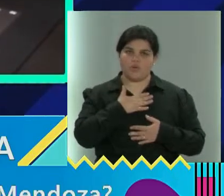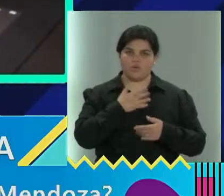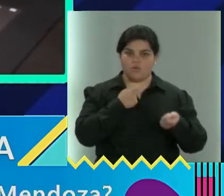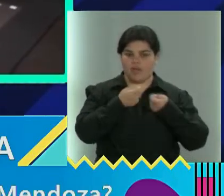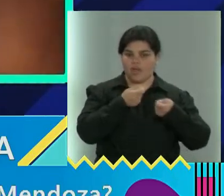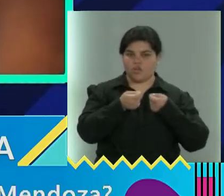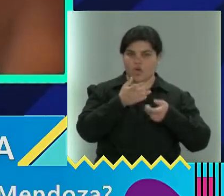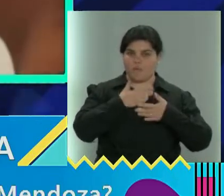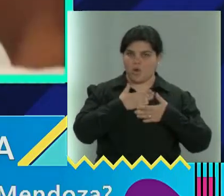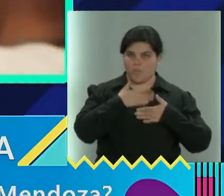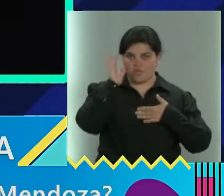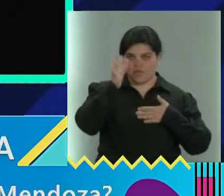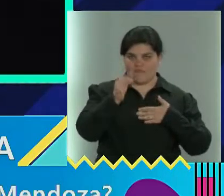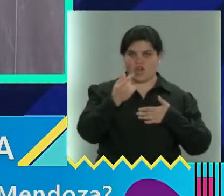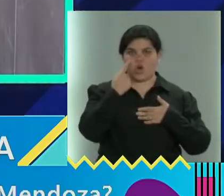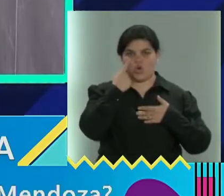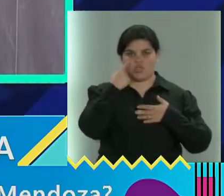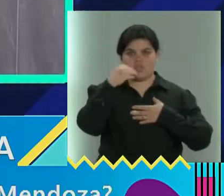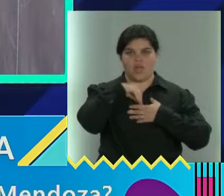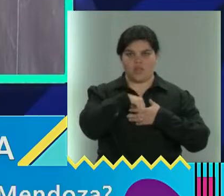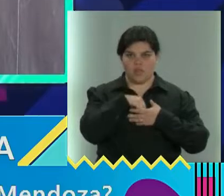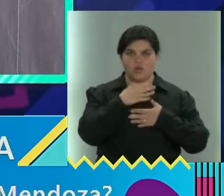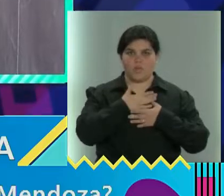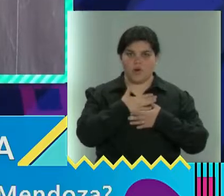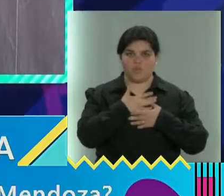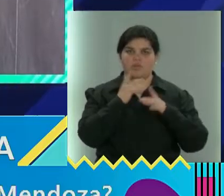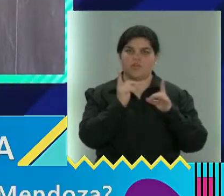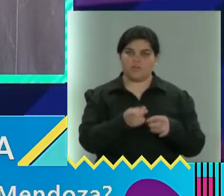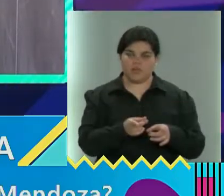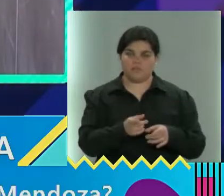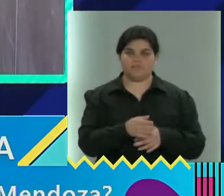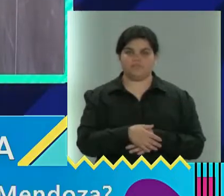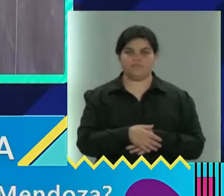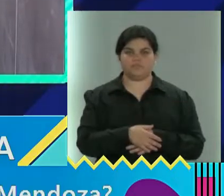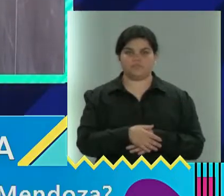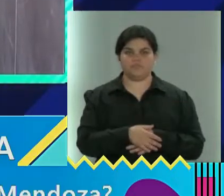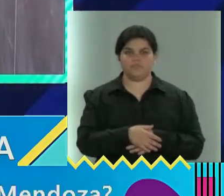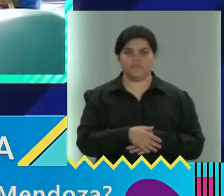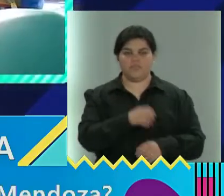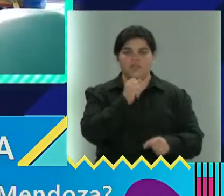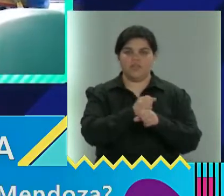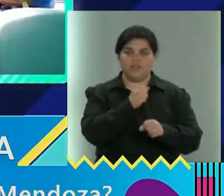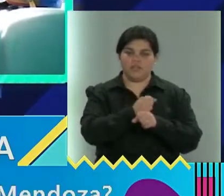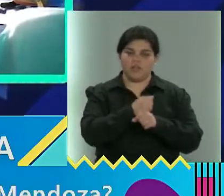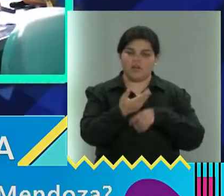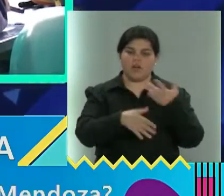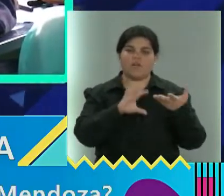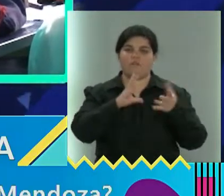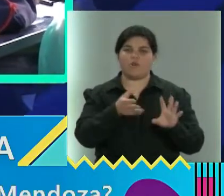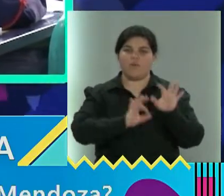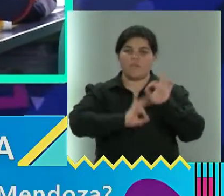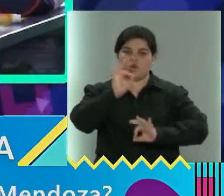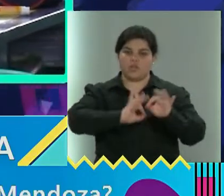autogestionarse, que es lo que decía Eleonora, poder trabajar a partir de la perspectiva de proyectos, que también